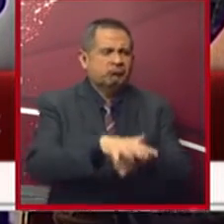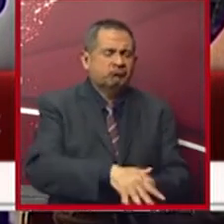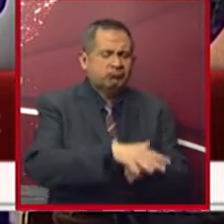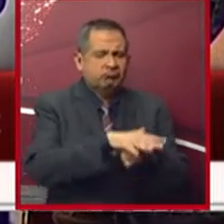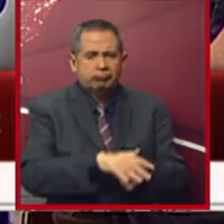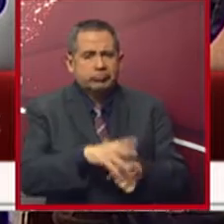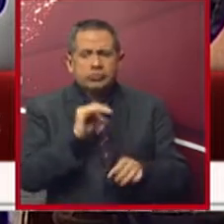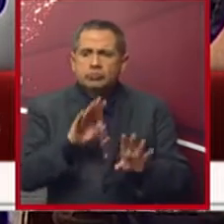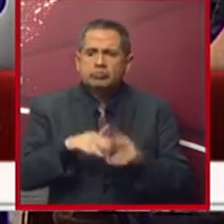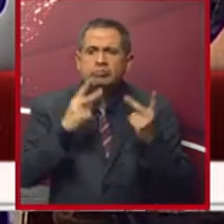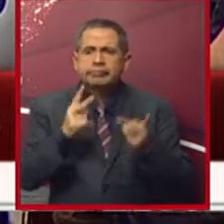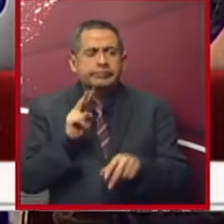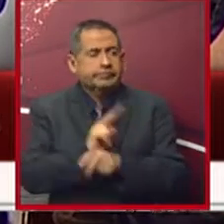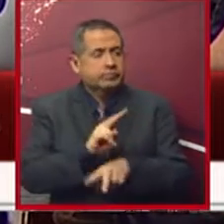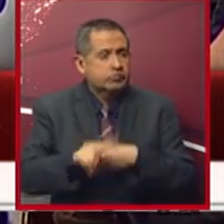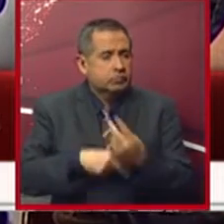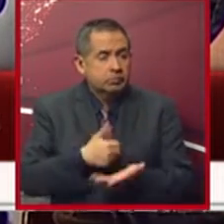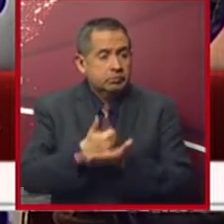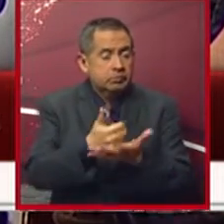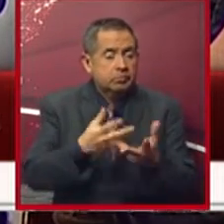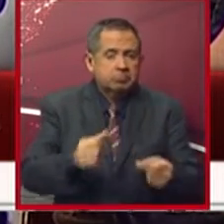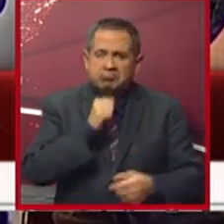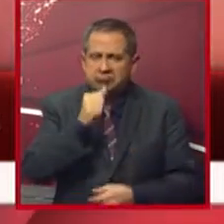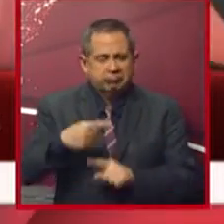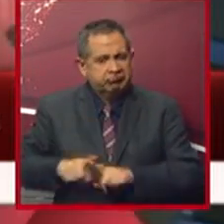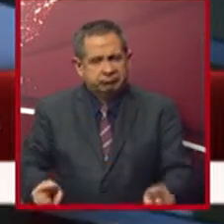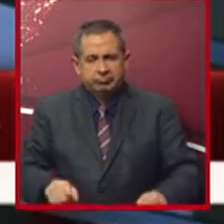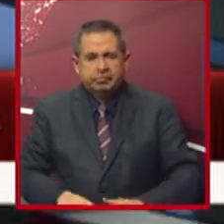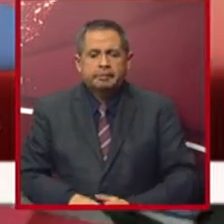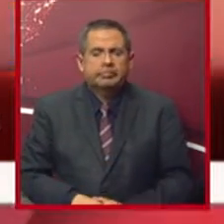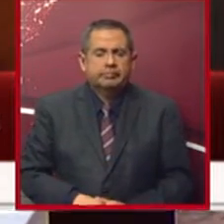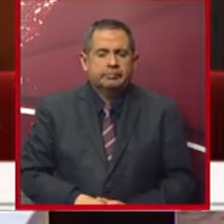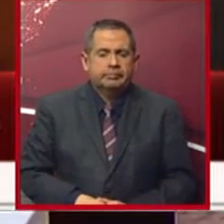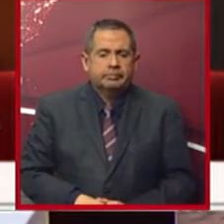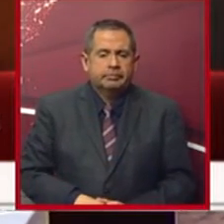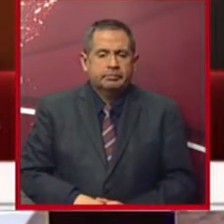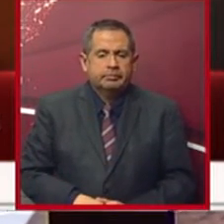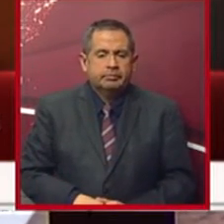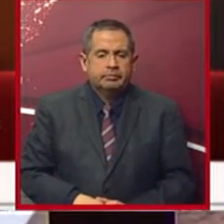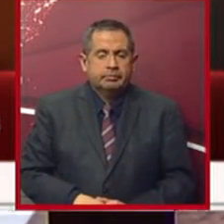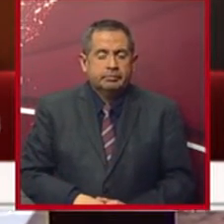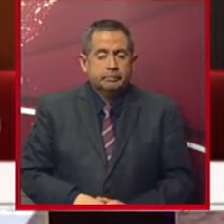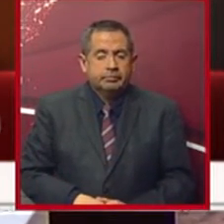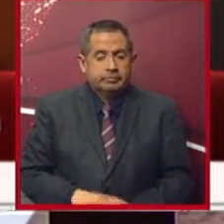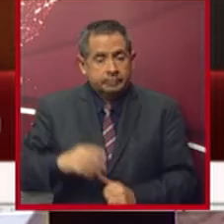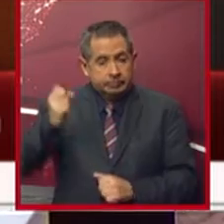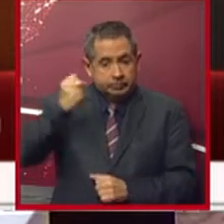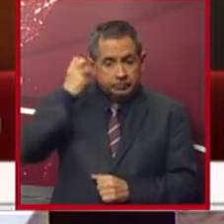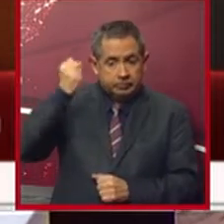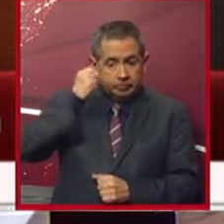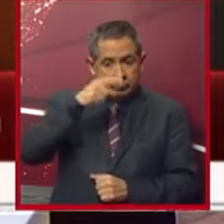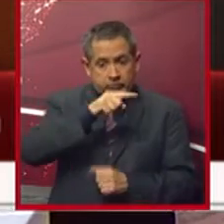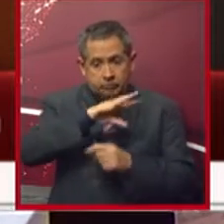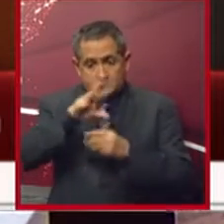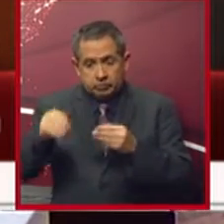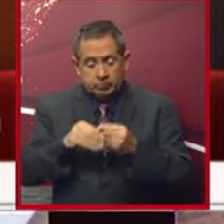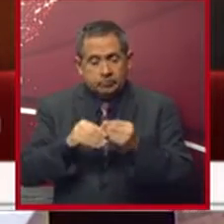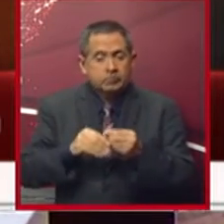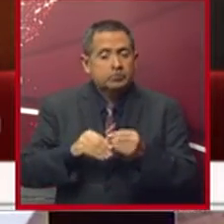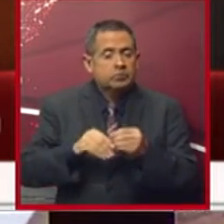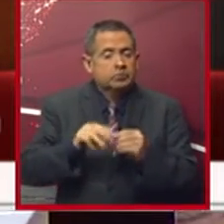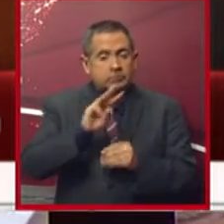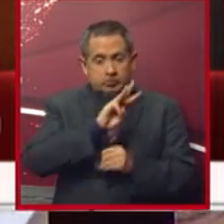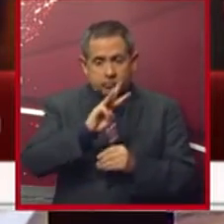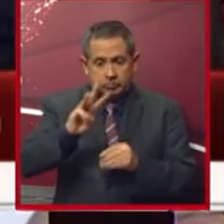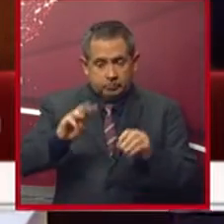y no para resguardar la soberanía nacional. Que las ponencias de los expertos se suban a la página de la